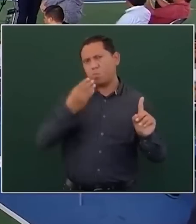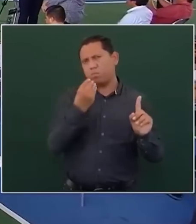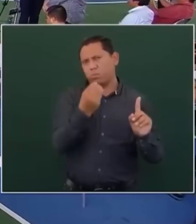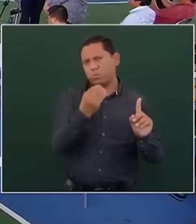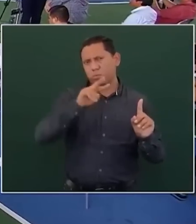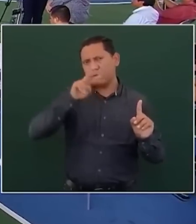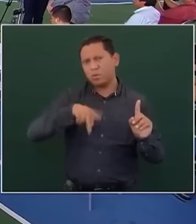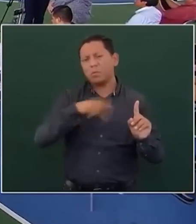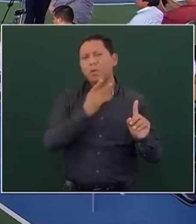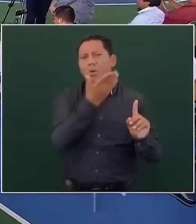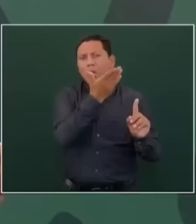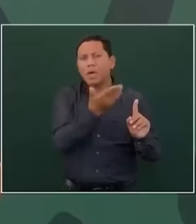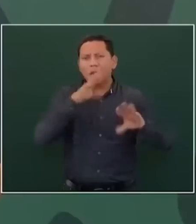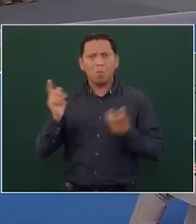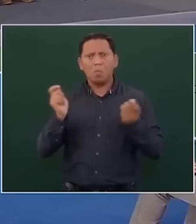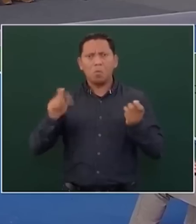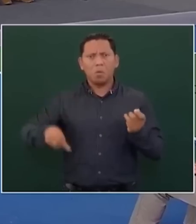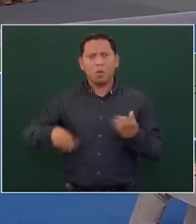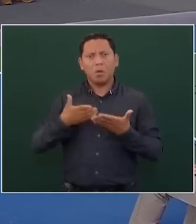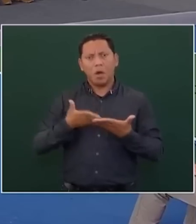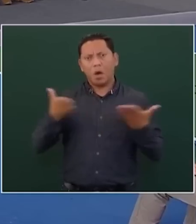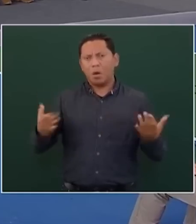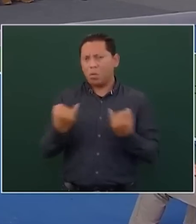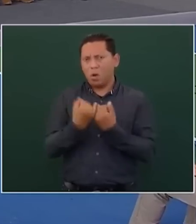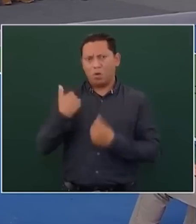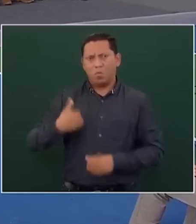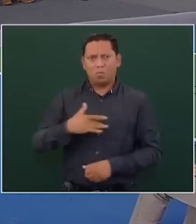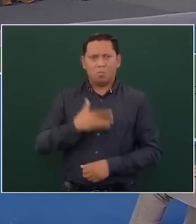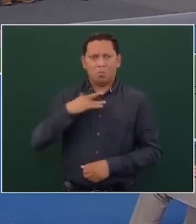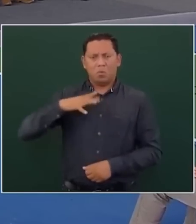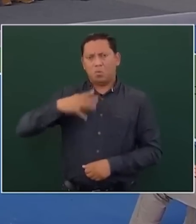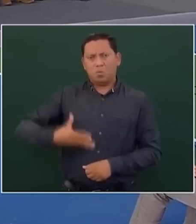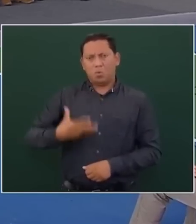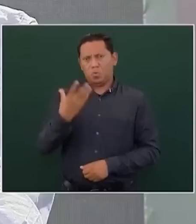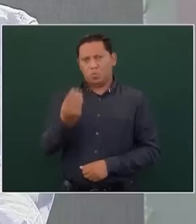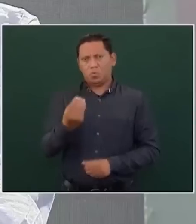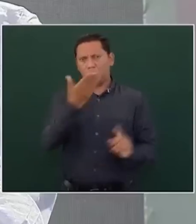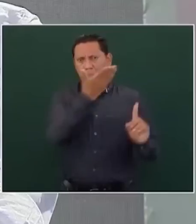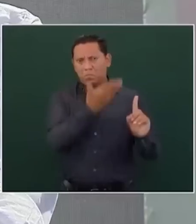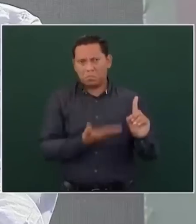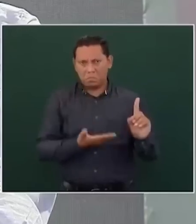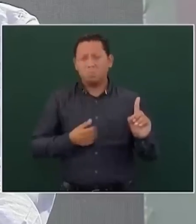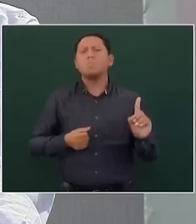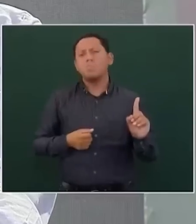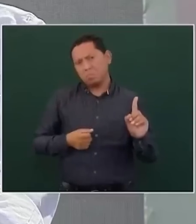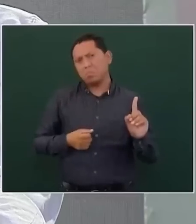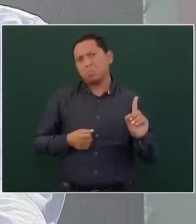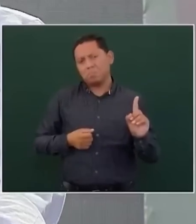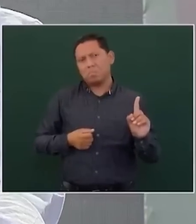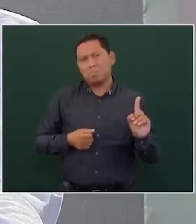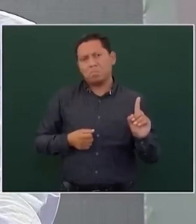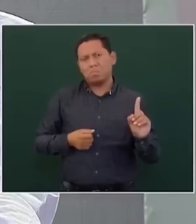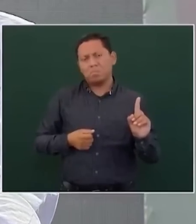todo sensible, honesta. Me siento muy orgulloso de que